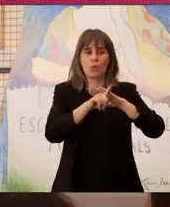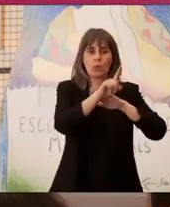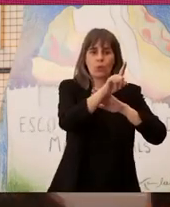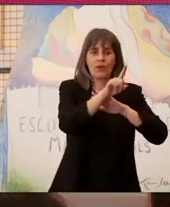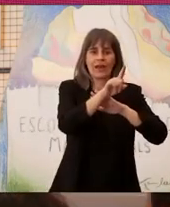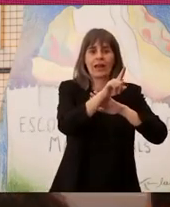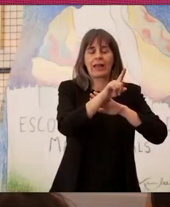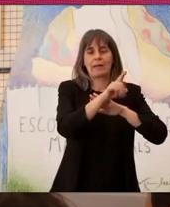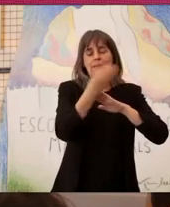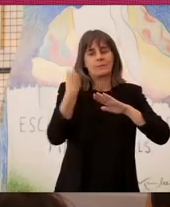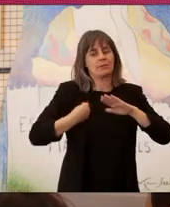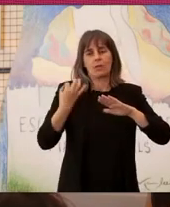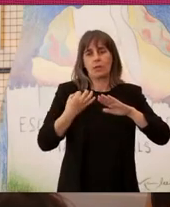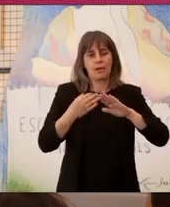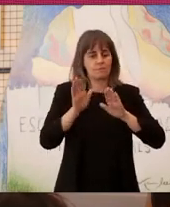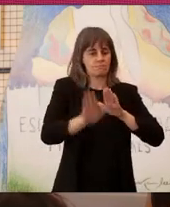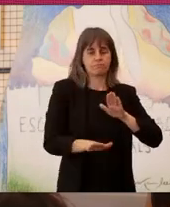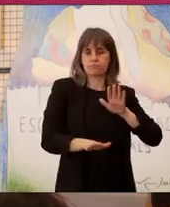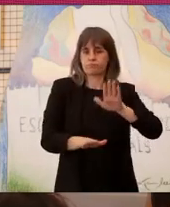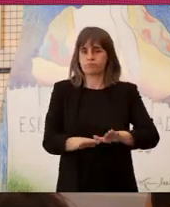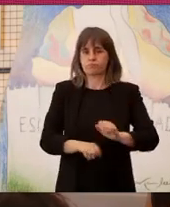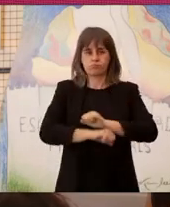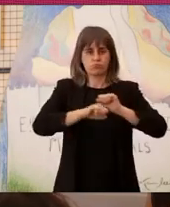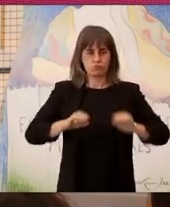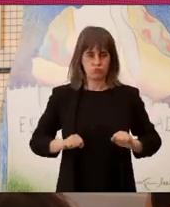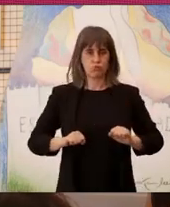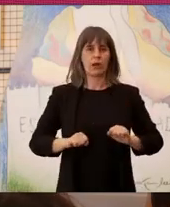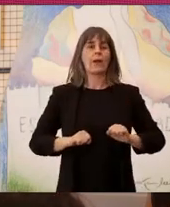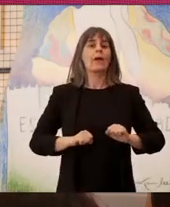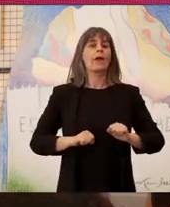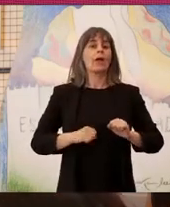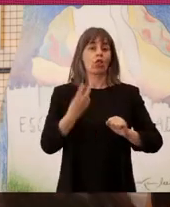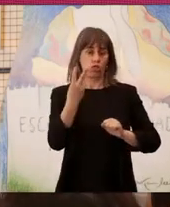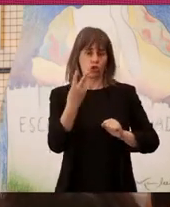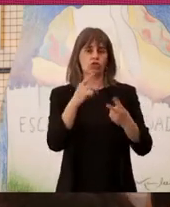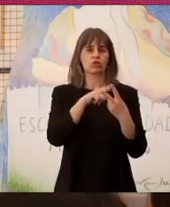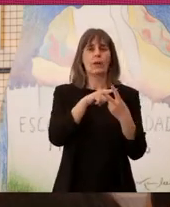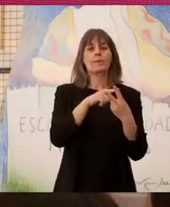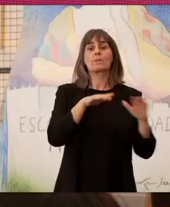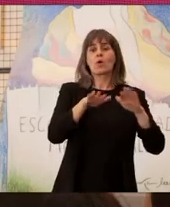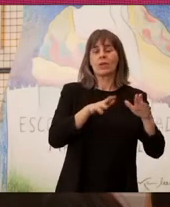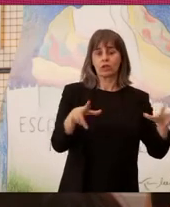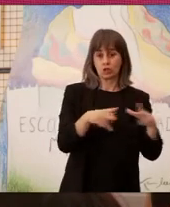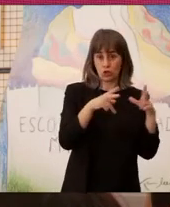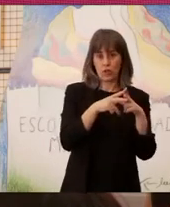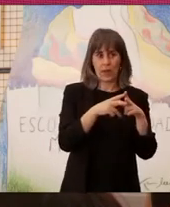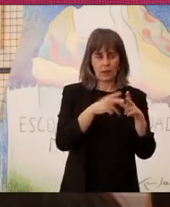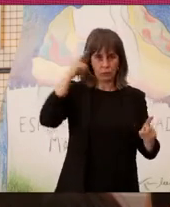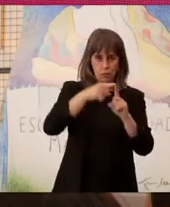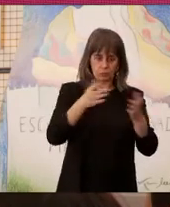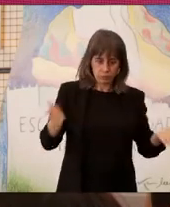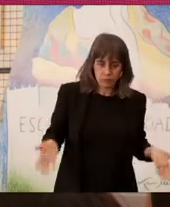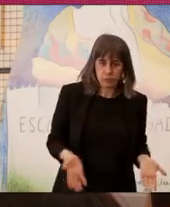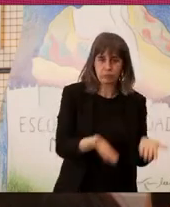dos pies que es por una parte un movimiento social que es el que lo ha iniciado y el que lo empuja y